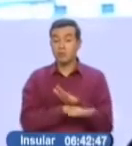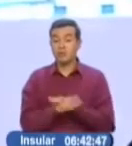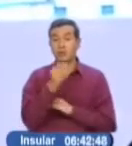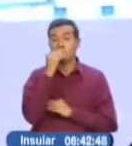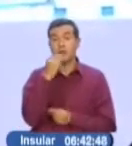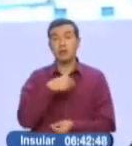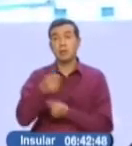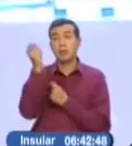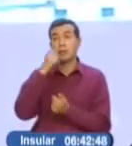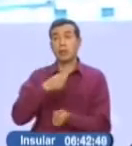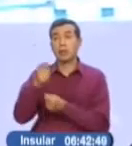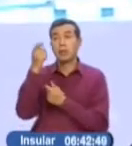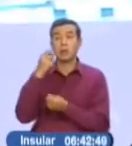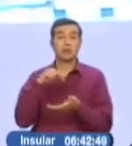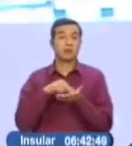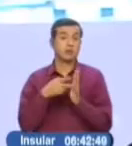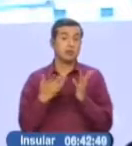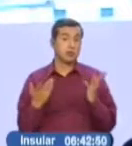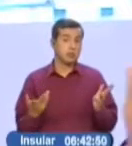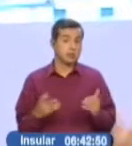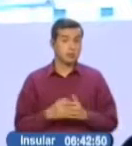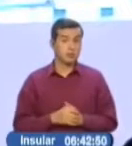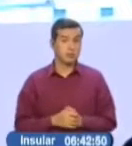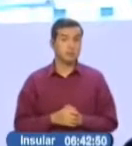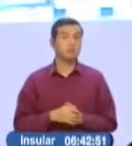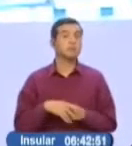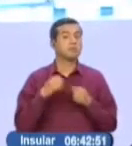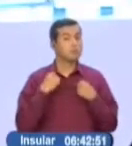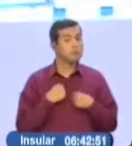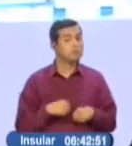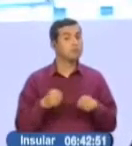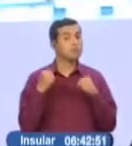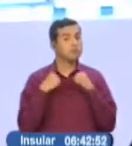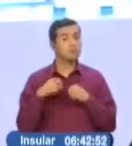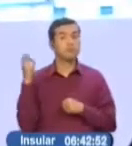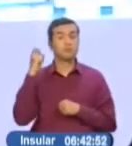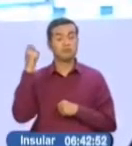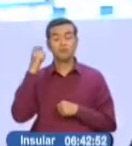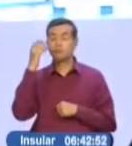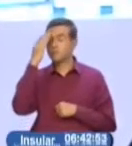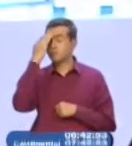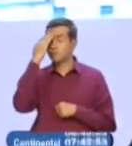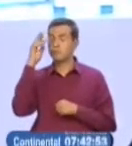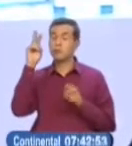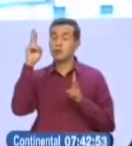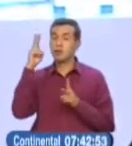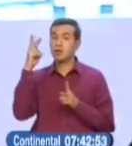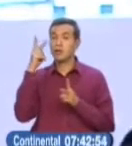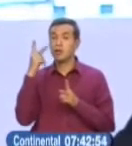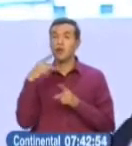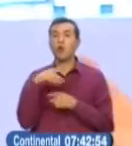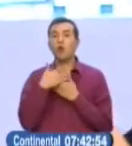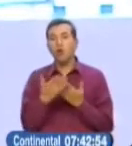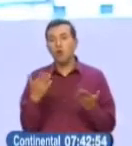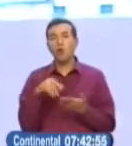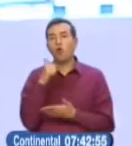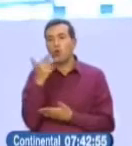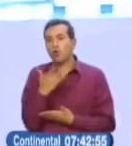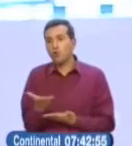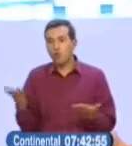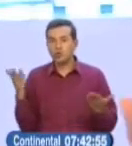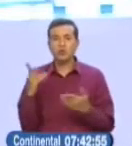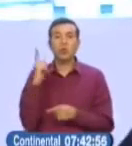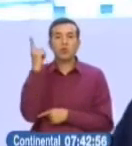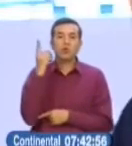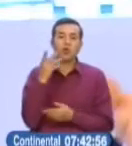alimentos, y esto significa que hay un esfuerzo necesario por realizar en materia de diversificación de la